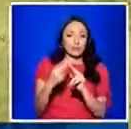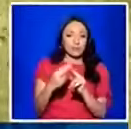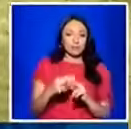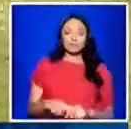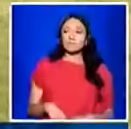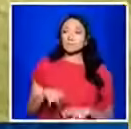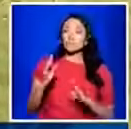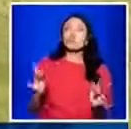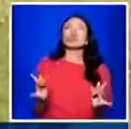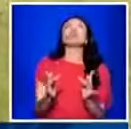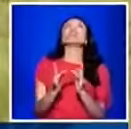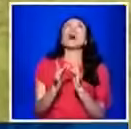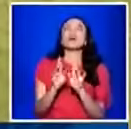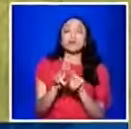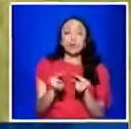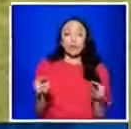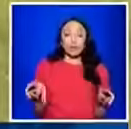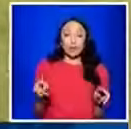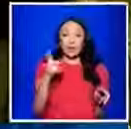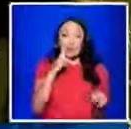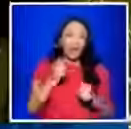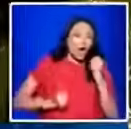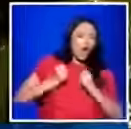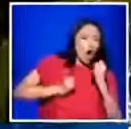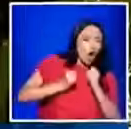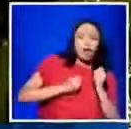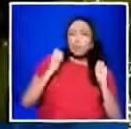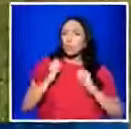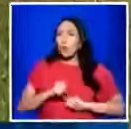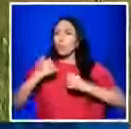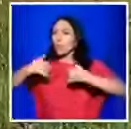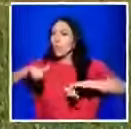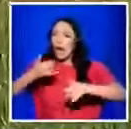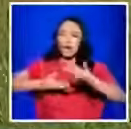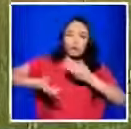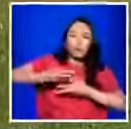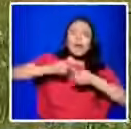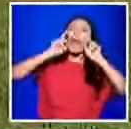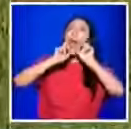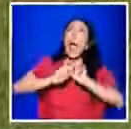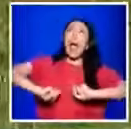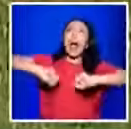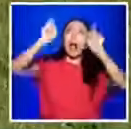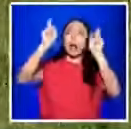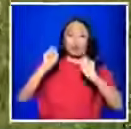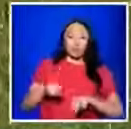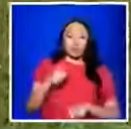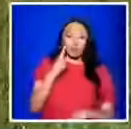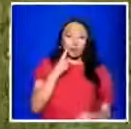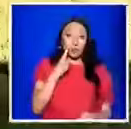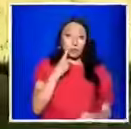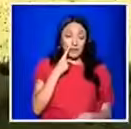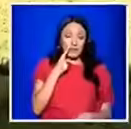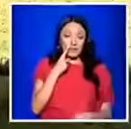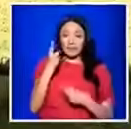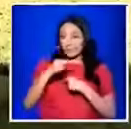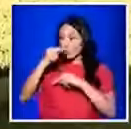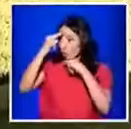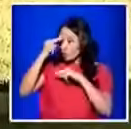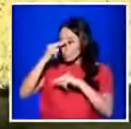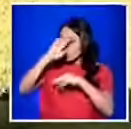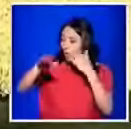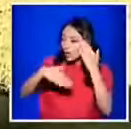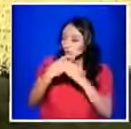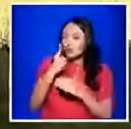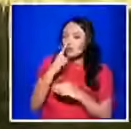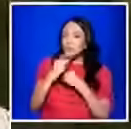Un acercamiento a la naturaleza donde el papá podrá correr, compartir, jugar y hasta gritar. Un homenaje a todos los